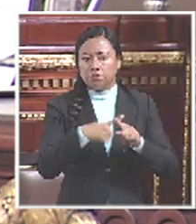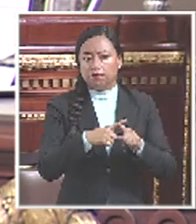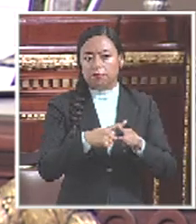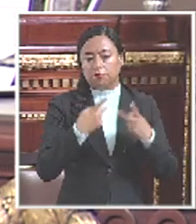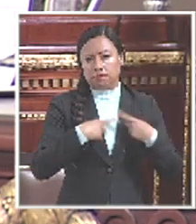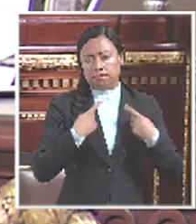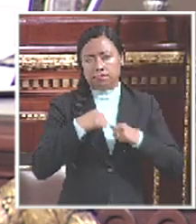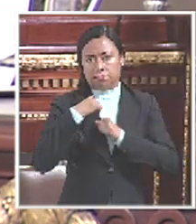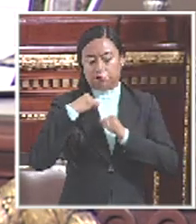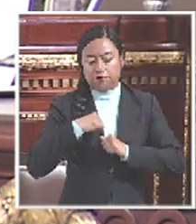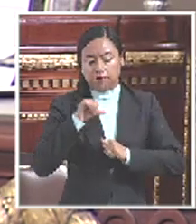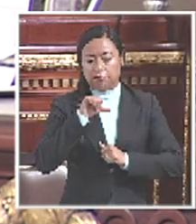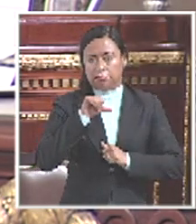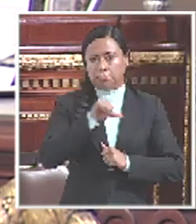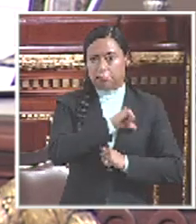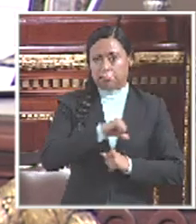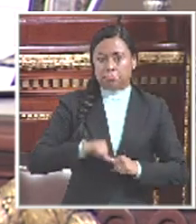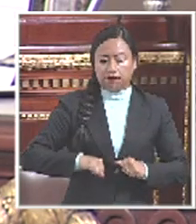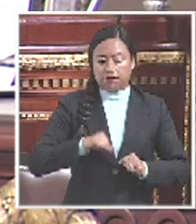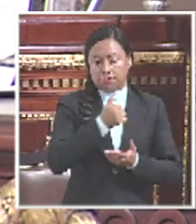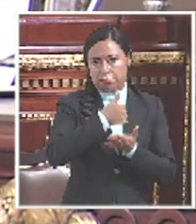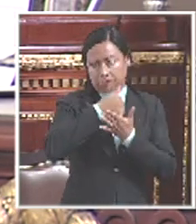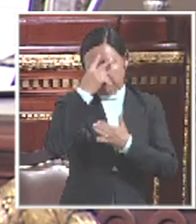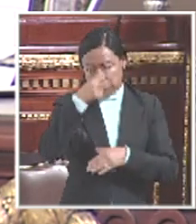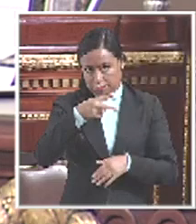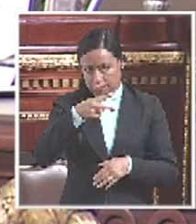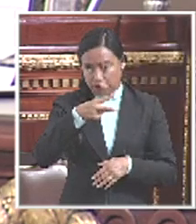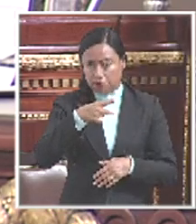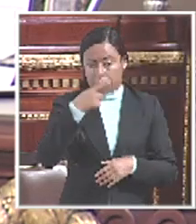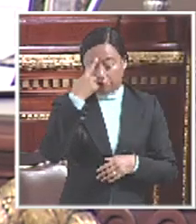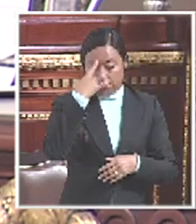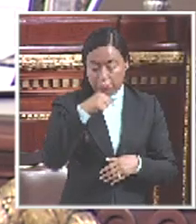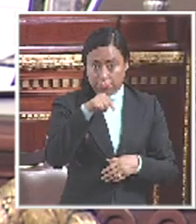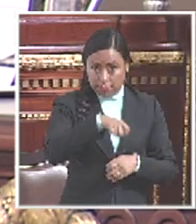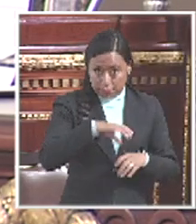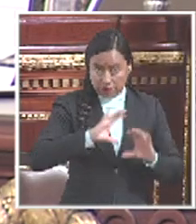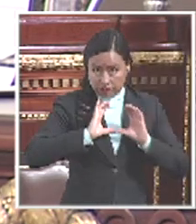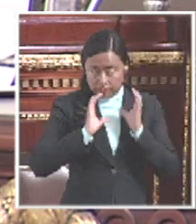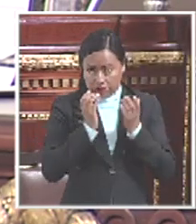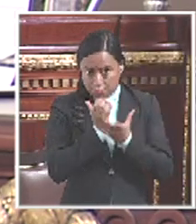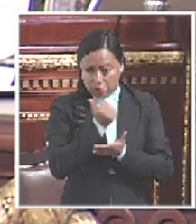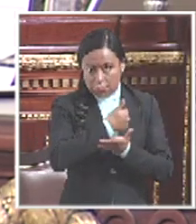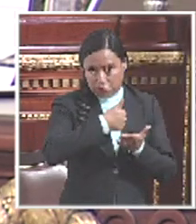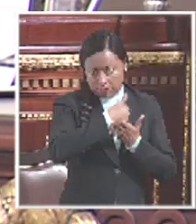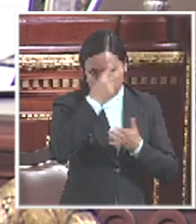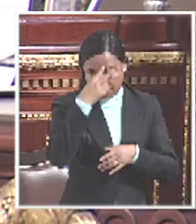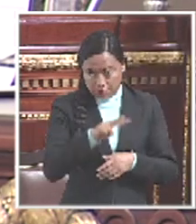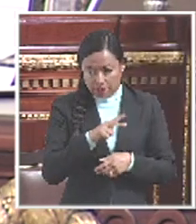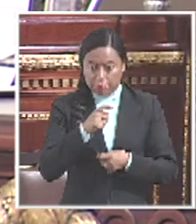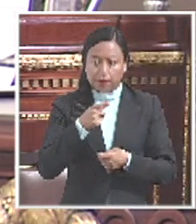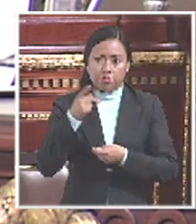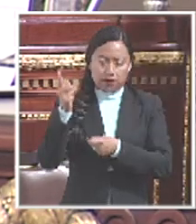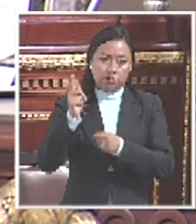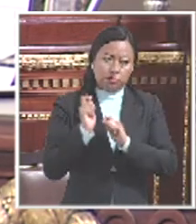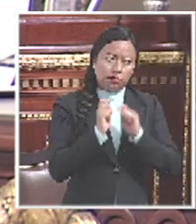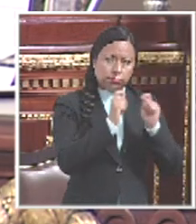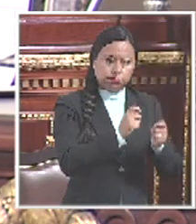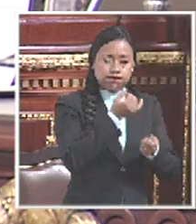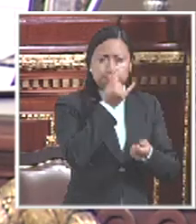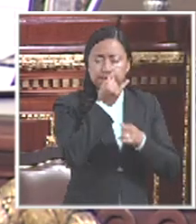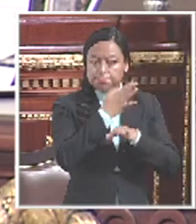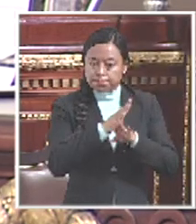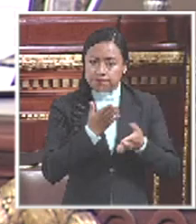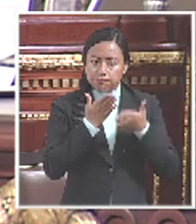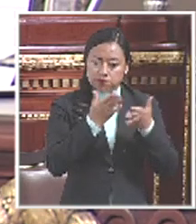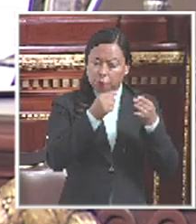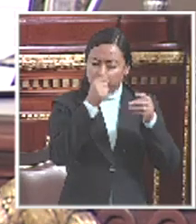titulares de las 16 alcaldías de la Ciudad de México que remitan a este órgano local un informe pormenorizado